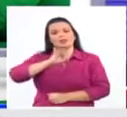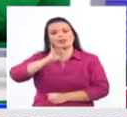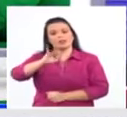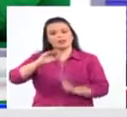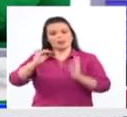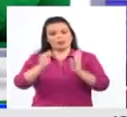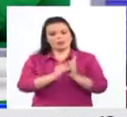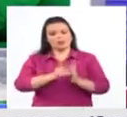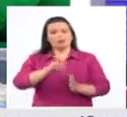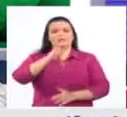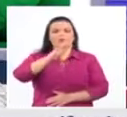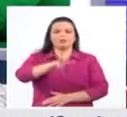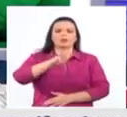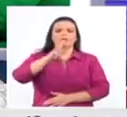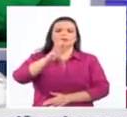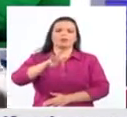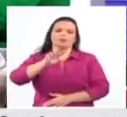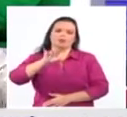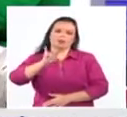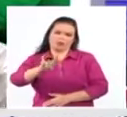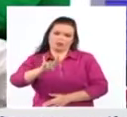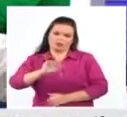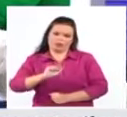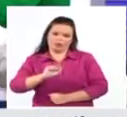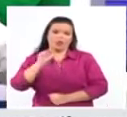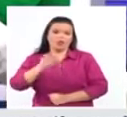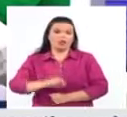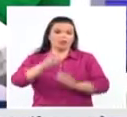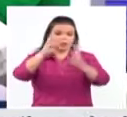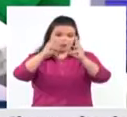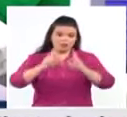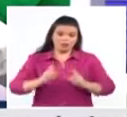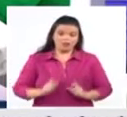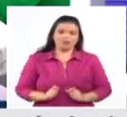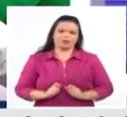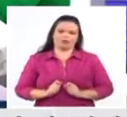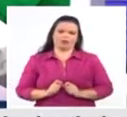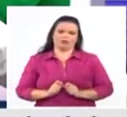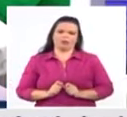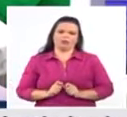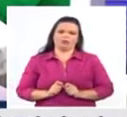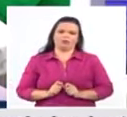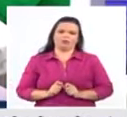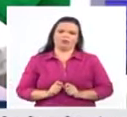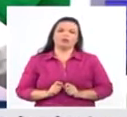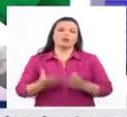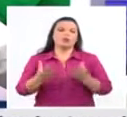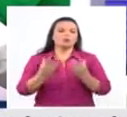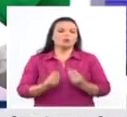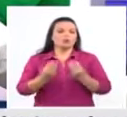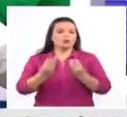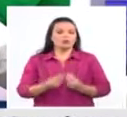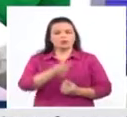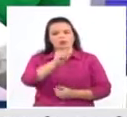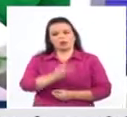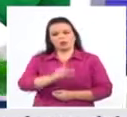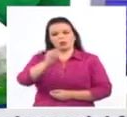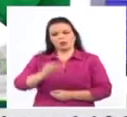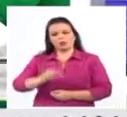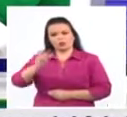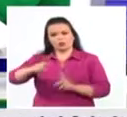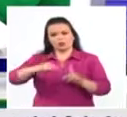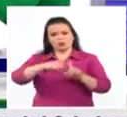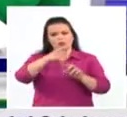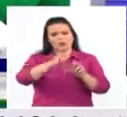667.339. Todavía una cifra muy elevada de pacientes con COVID-19 en las terapias